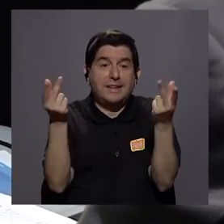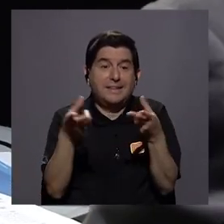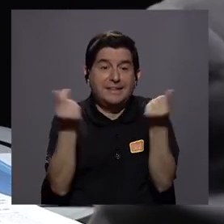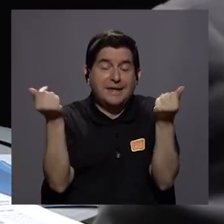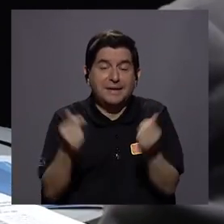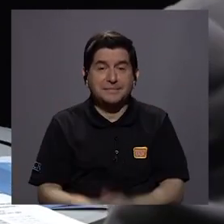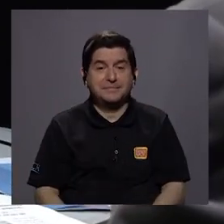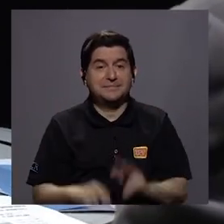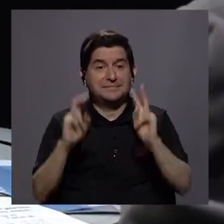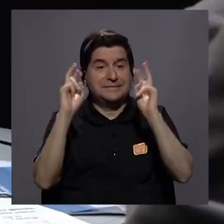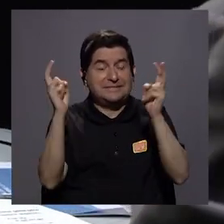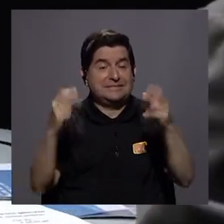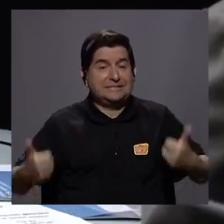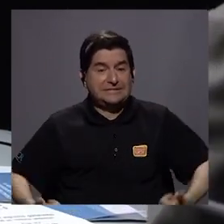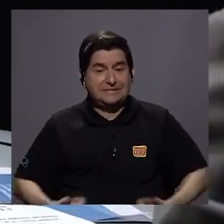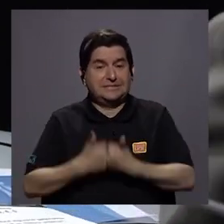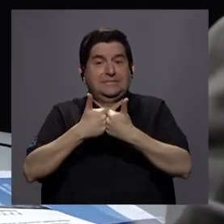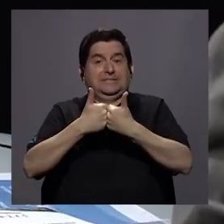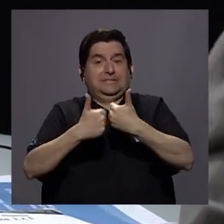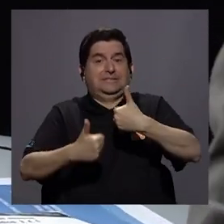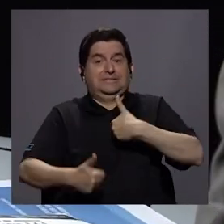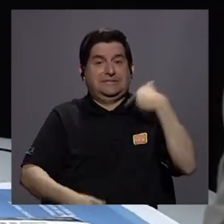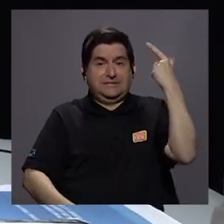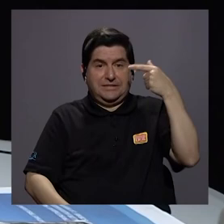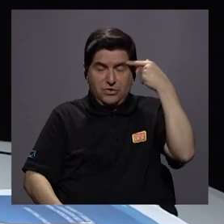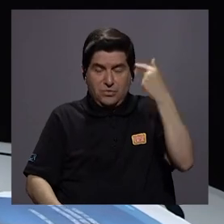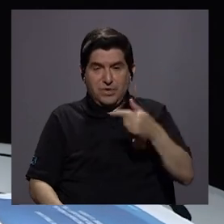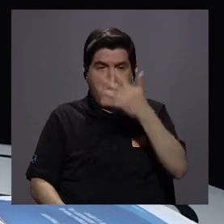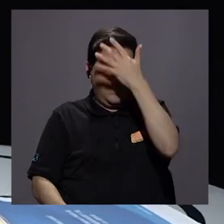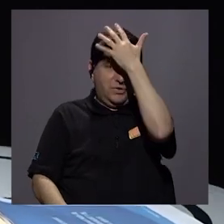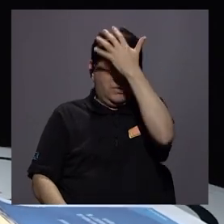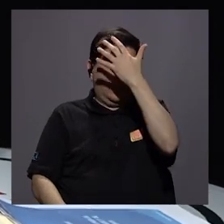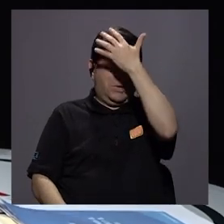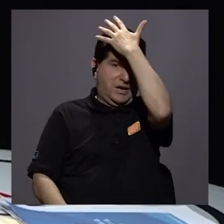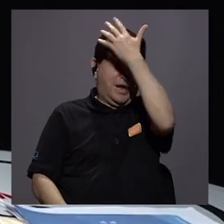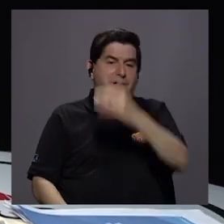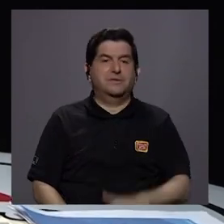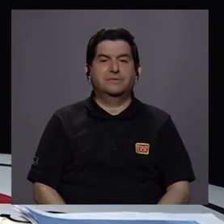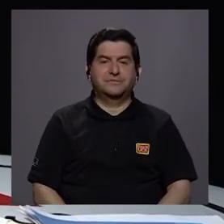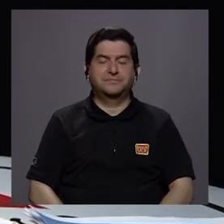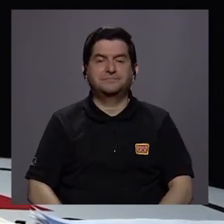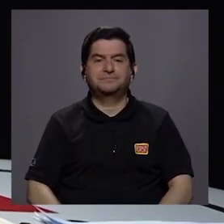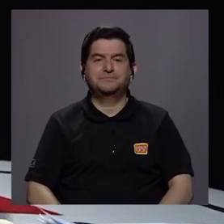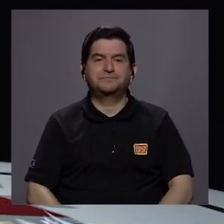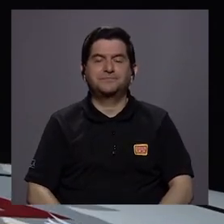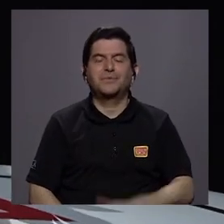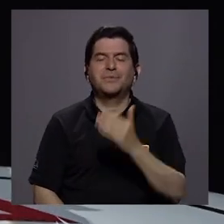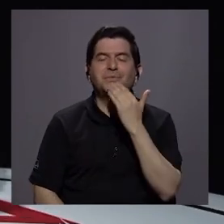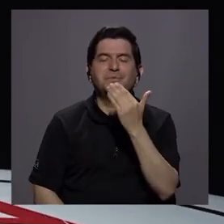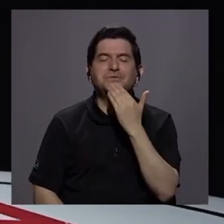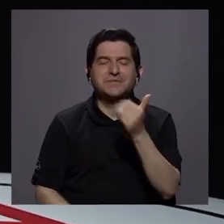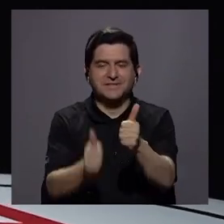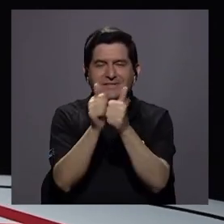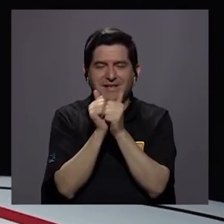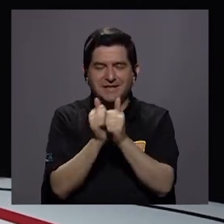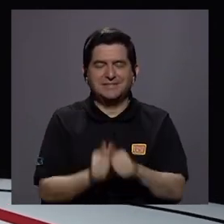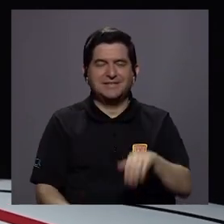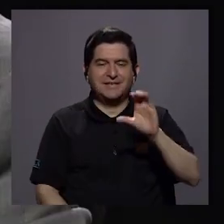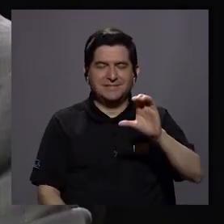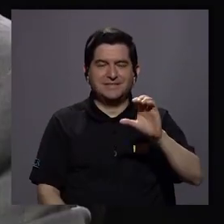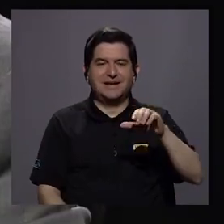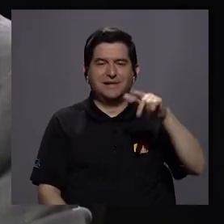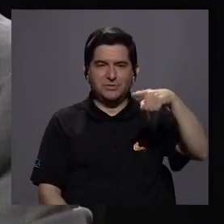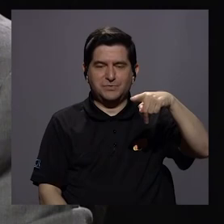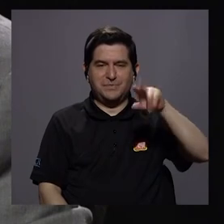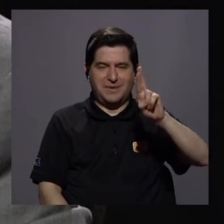gasto sigue siendo uno de los temas y de los retos que tiene el gobierno de don Carlos Alvarado Quesada. Muchas gracias por estar con nosotros, don